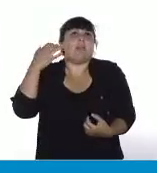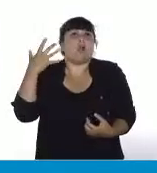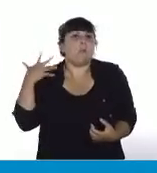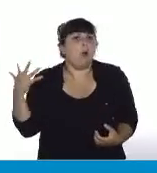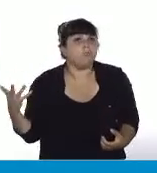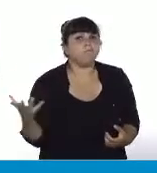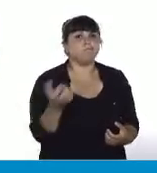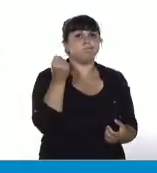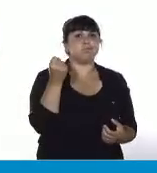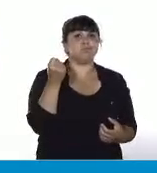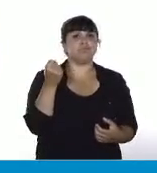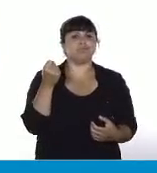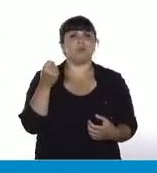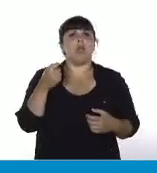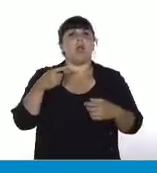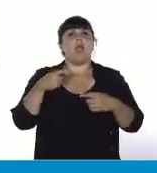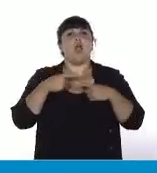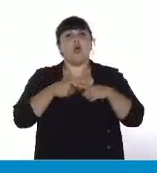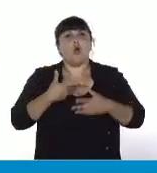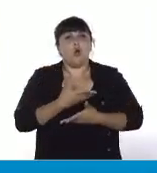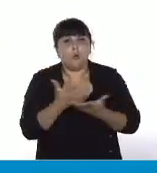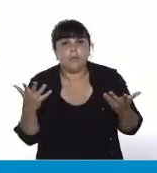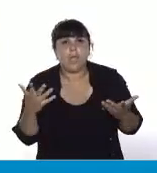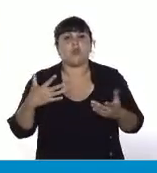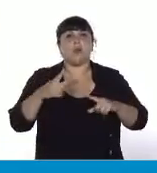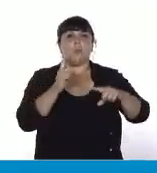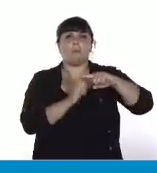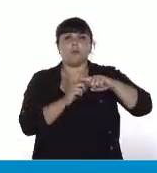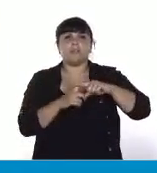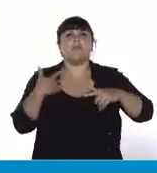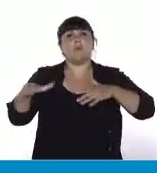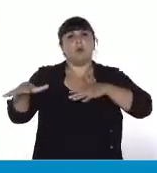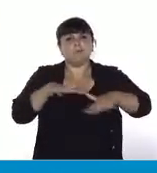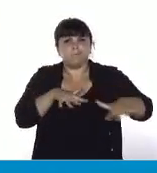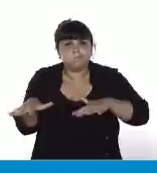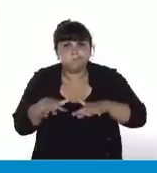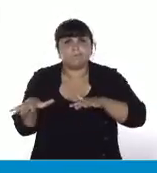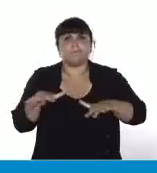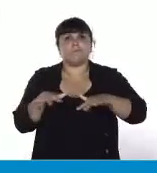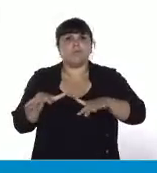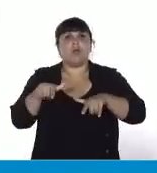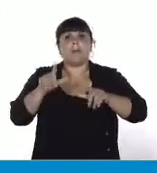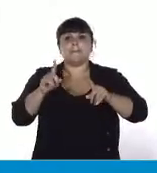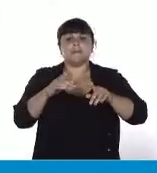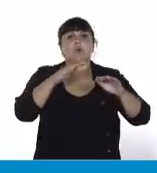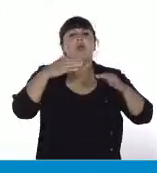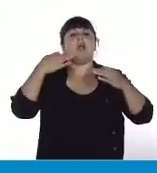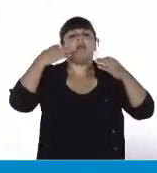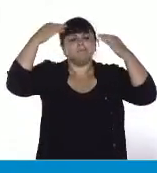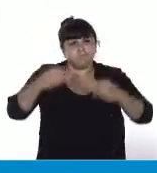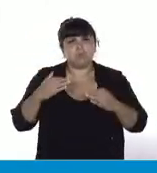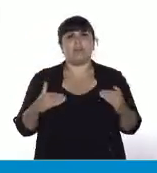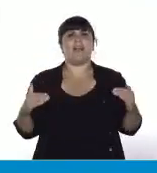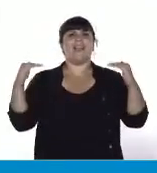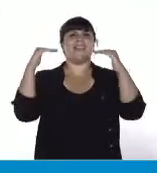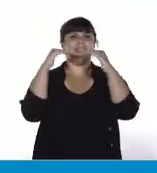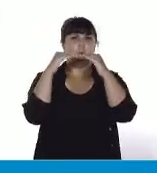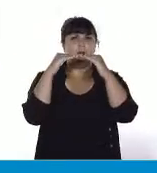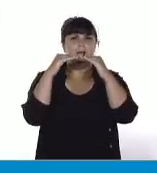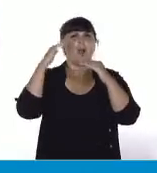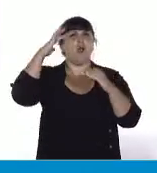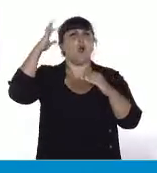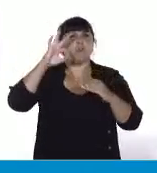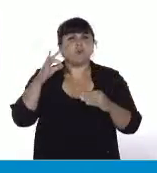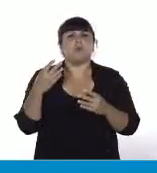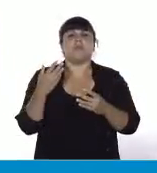legislar positivamente, promoviendo medidas de acción que realmente garanticen esta igualdad real de oportunidades y de trato que